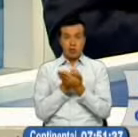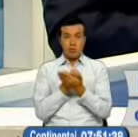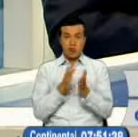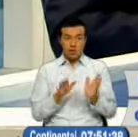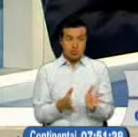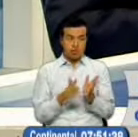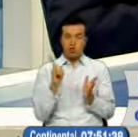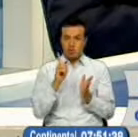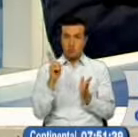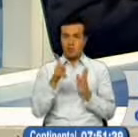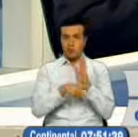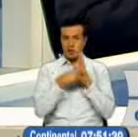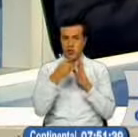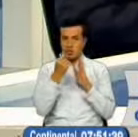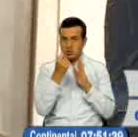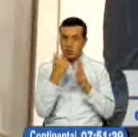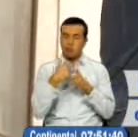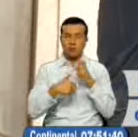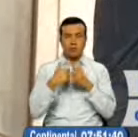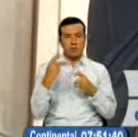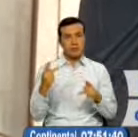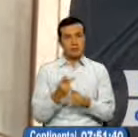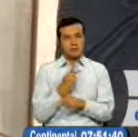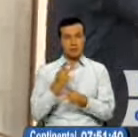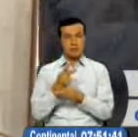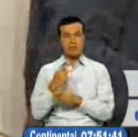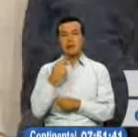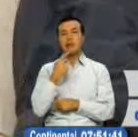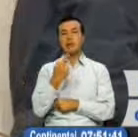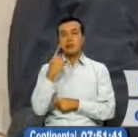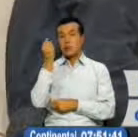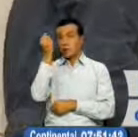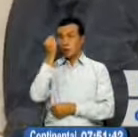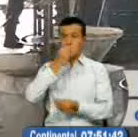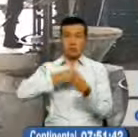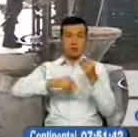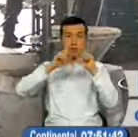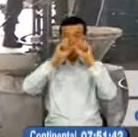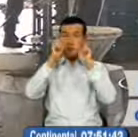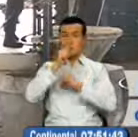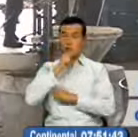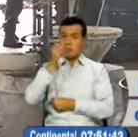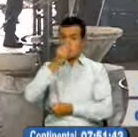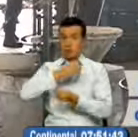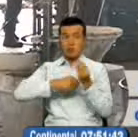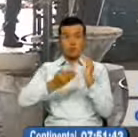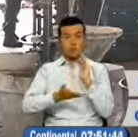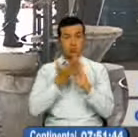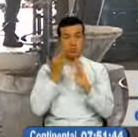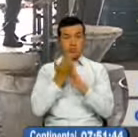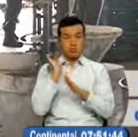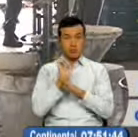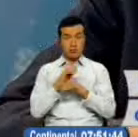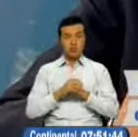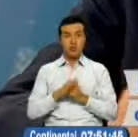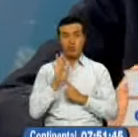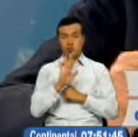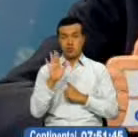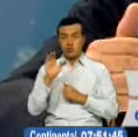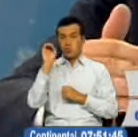de los precios del petróleo no le hubiera afectado. De la Torre también asegura que la inversión privada sí ha registrado un incremento en el Ecuador. Su tasa